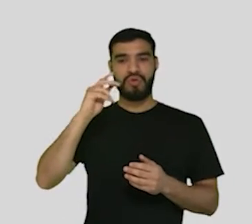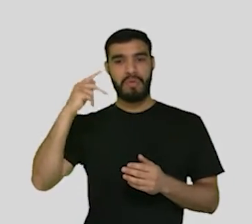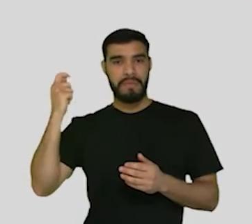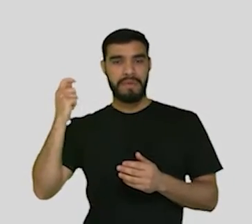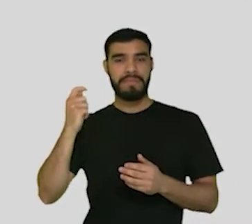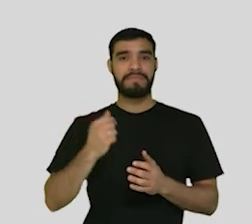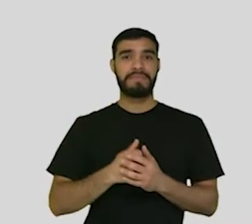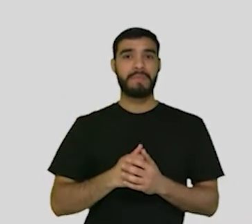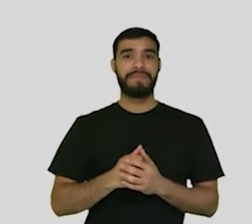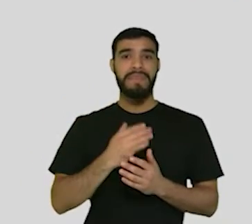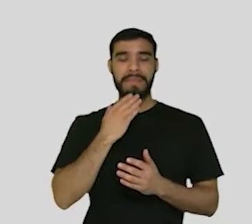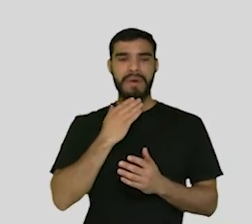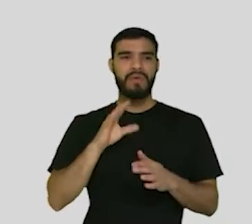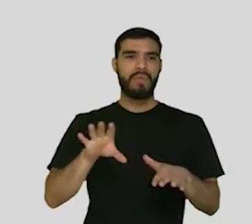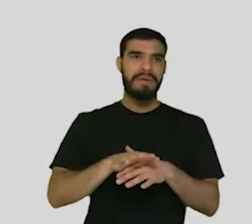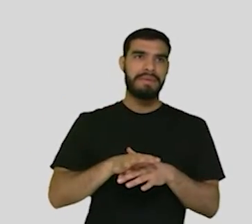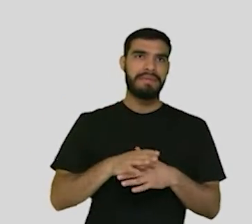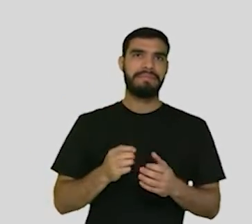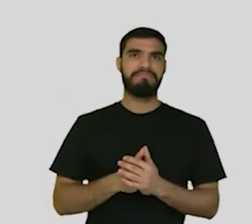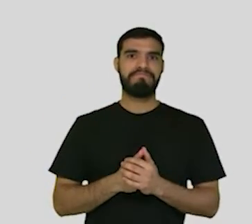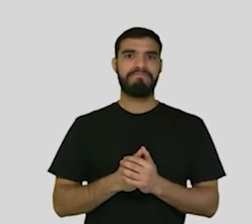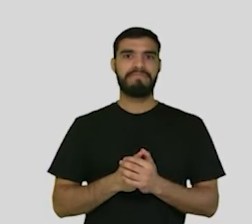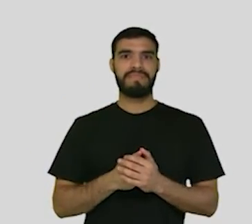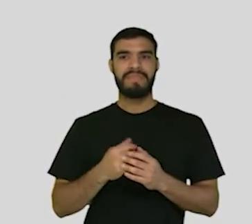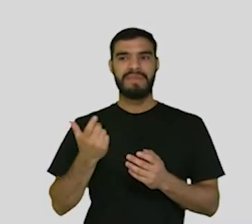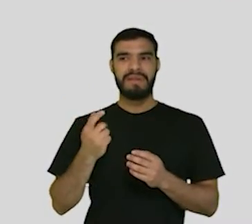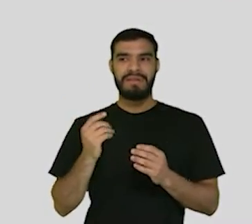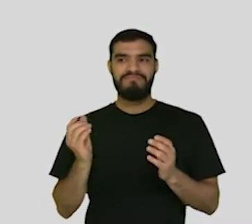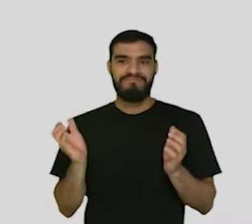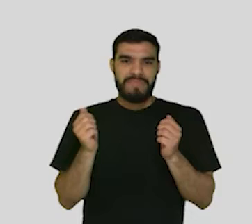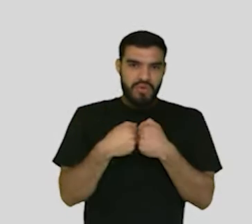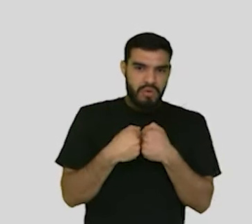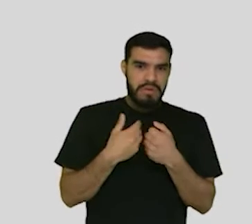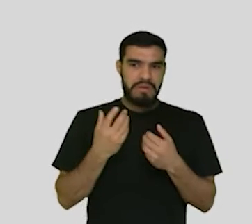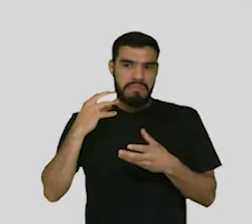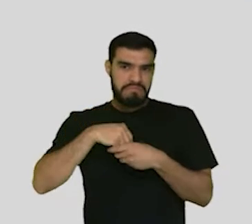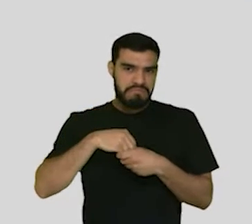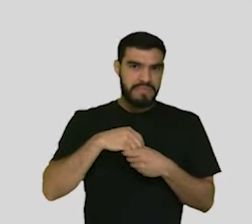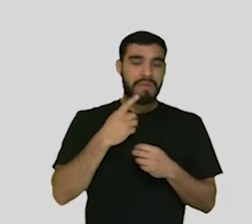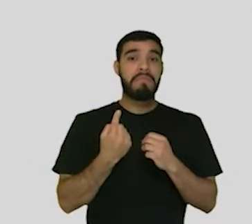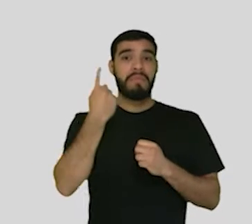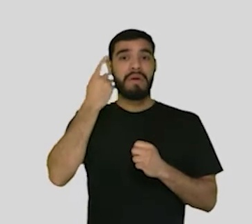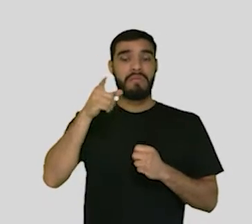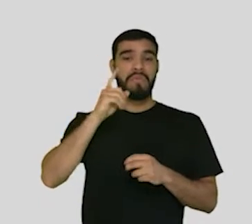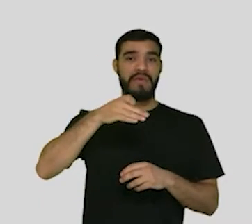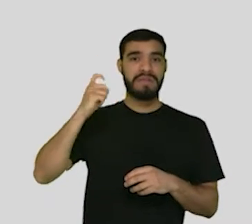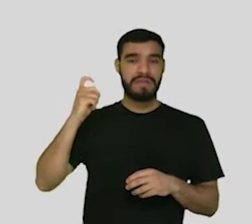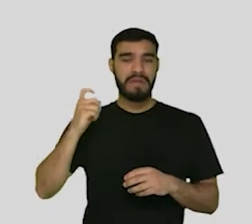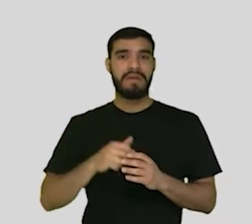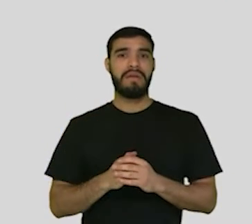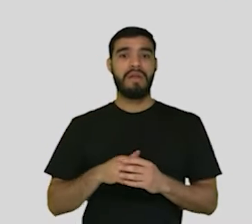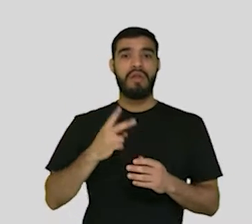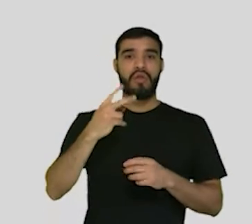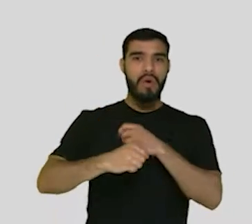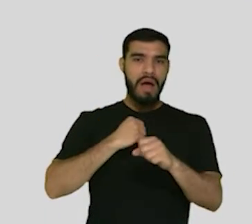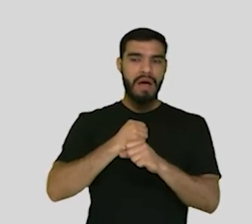Jate, cujue, putobe, omba, poba. Primera organización 99p, oñe por un.